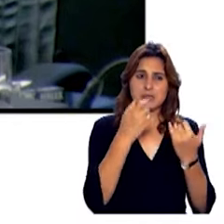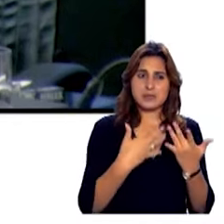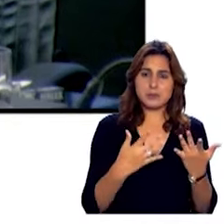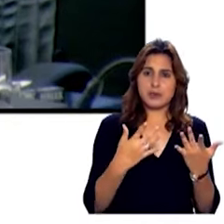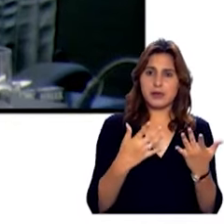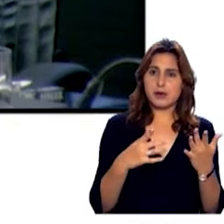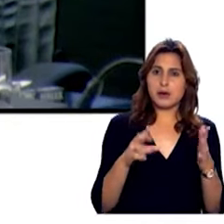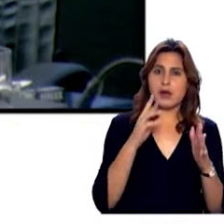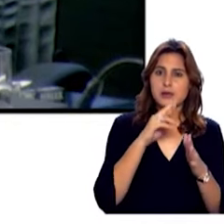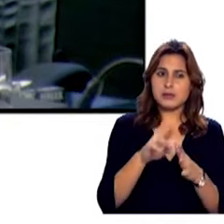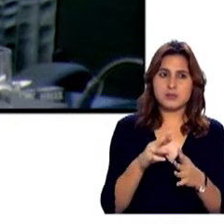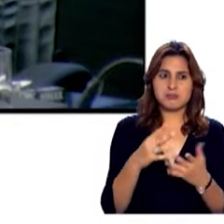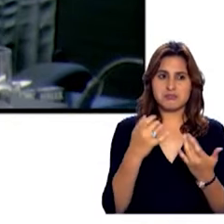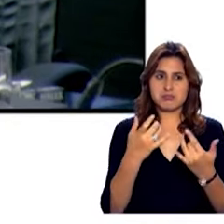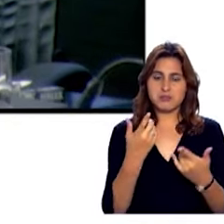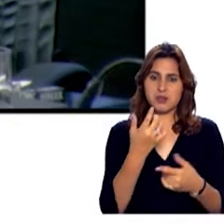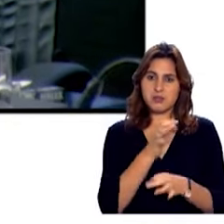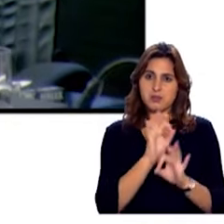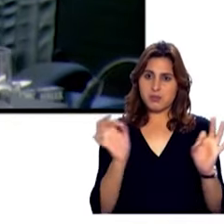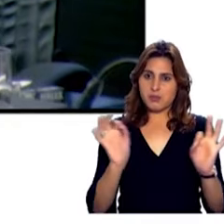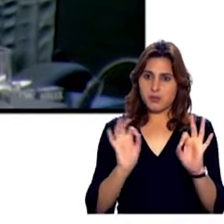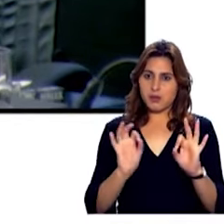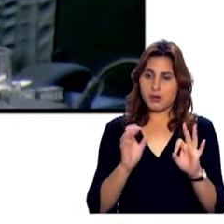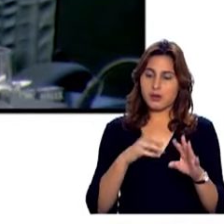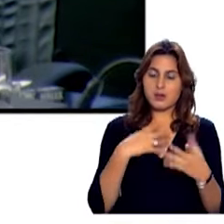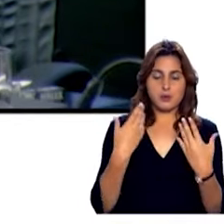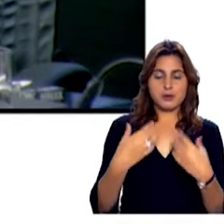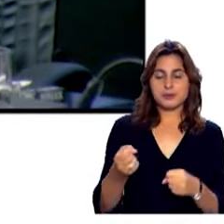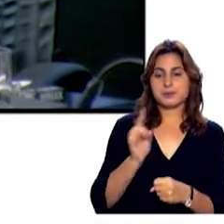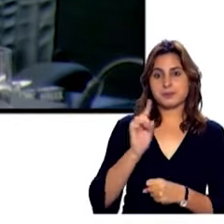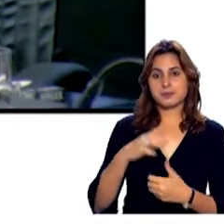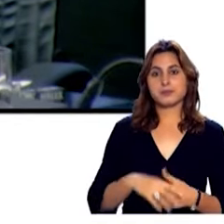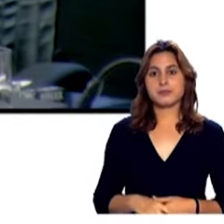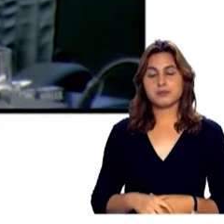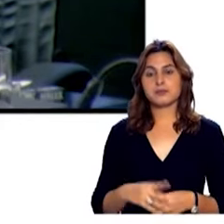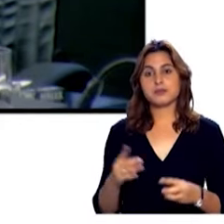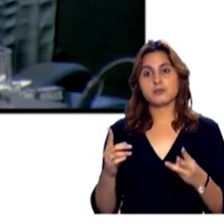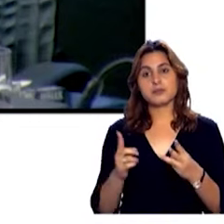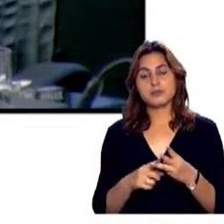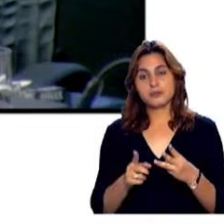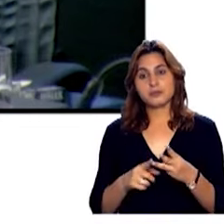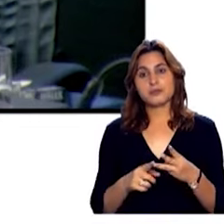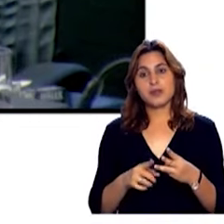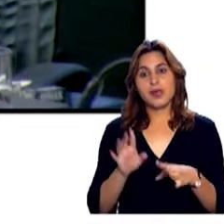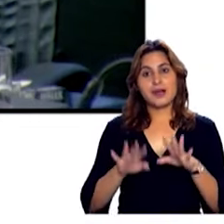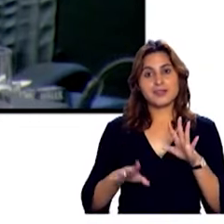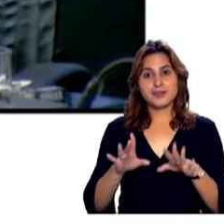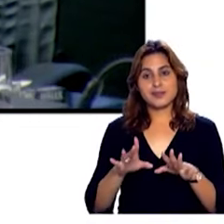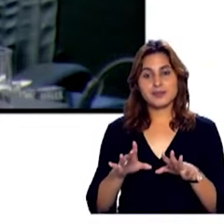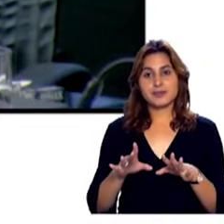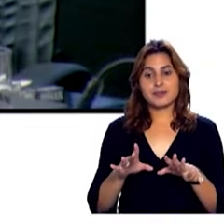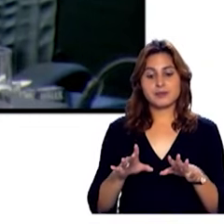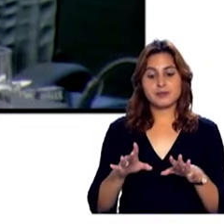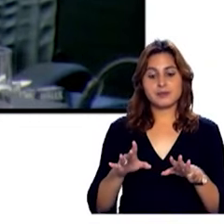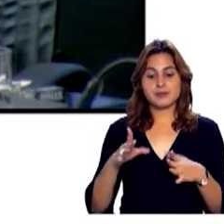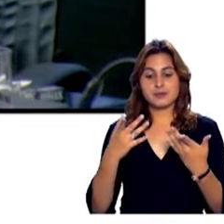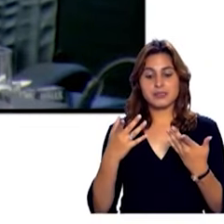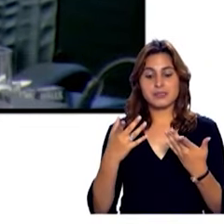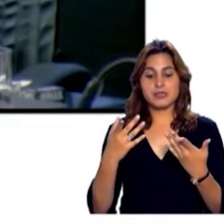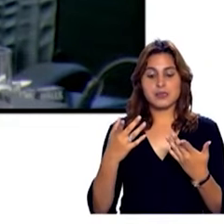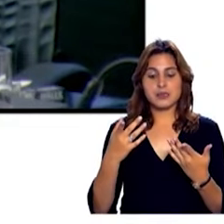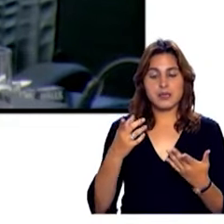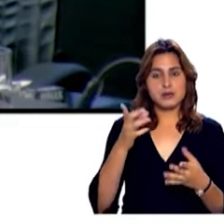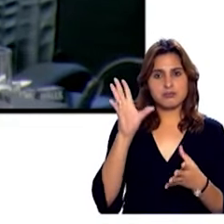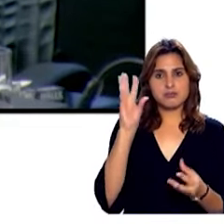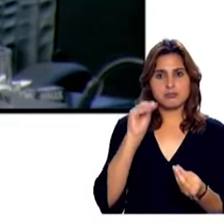identifica y luego en Tercer lugar cuando no se indique el extracto o El breve resumen del recurso clo si si